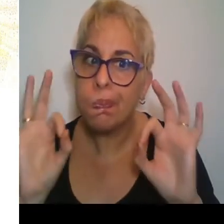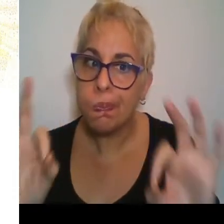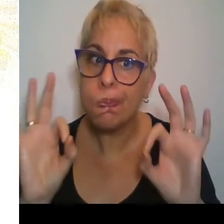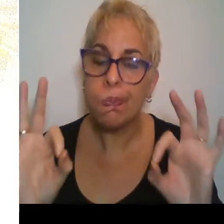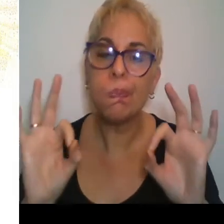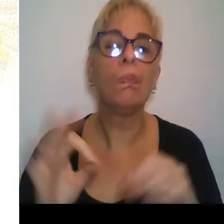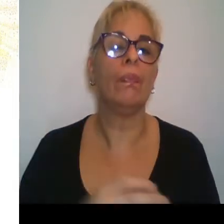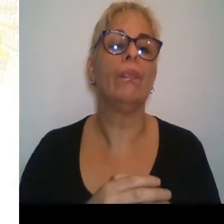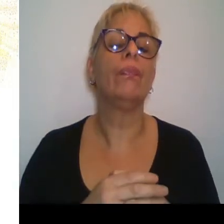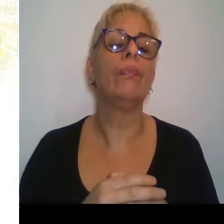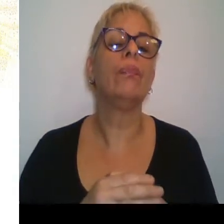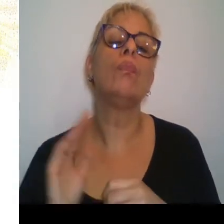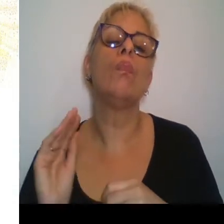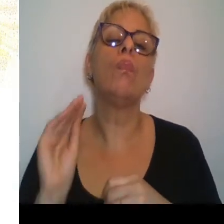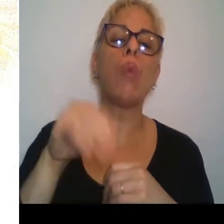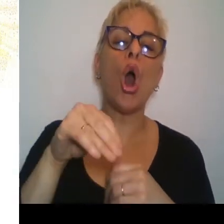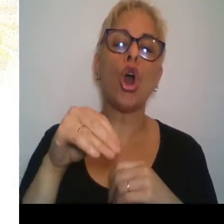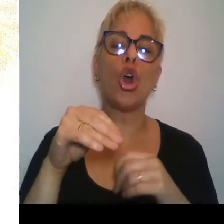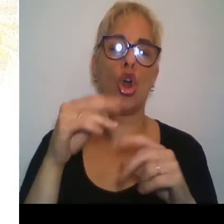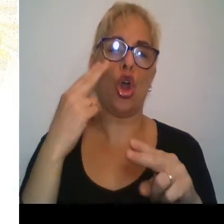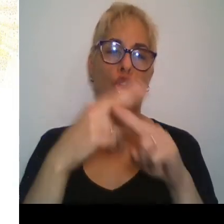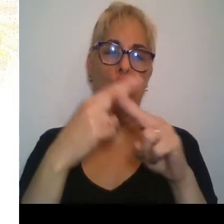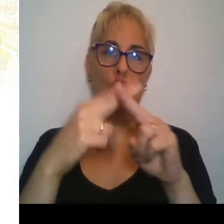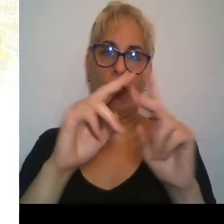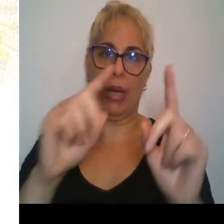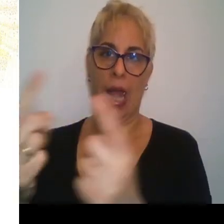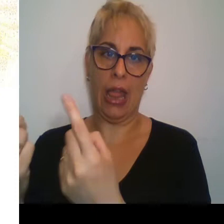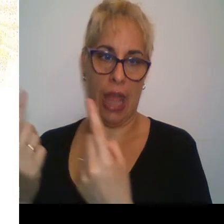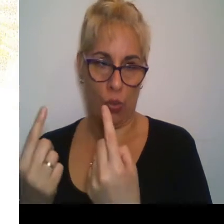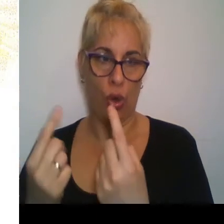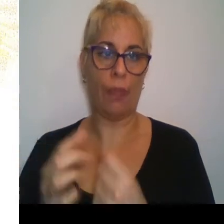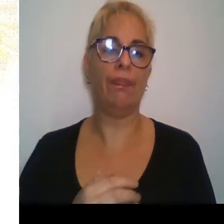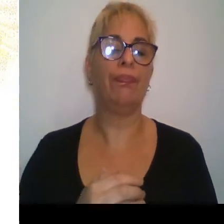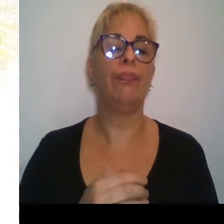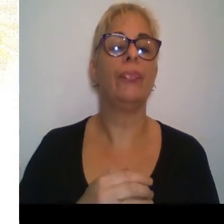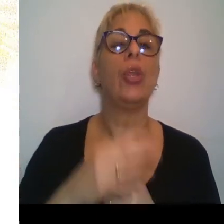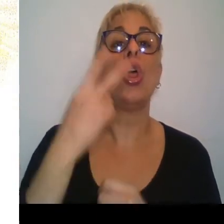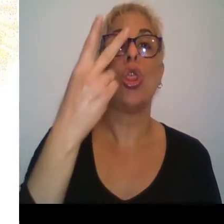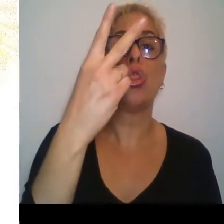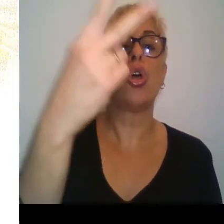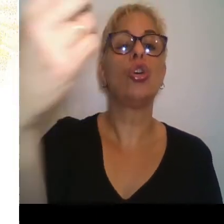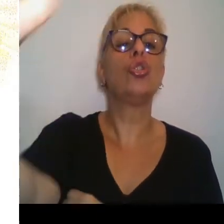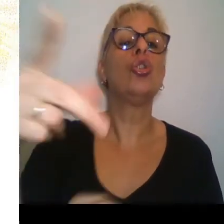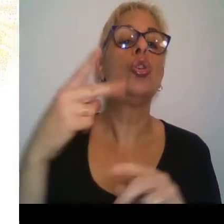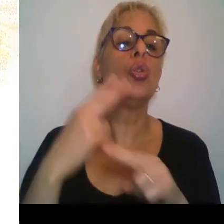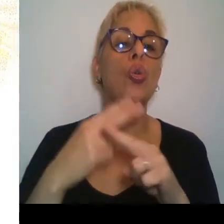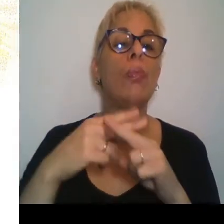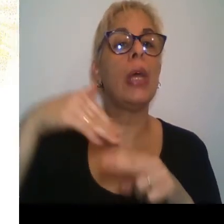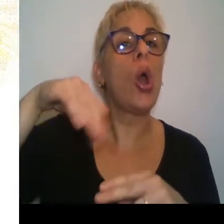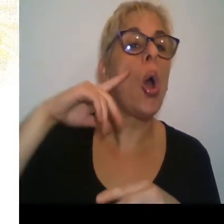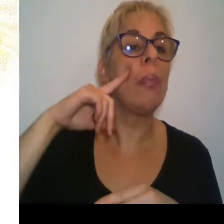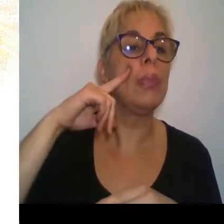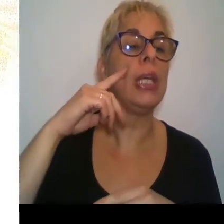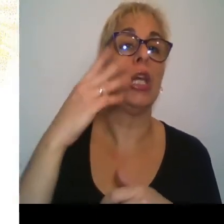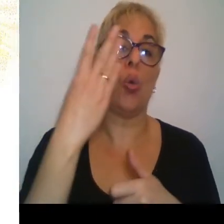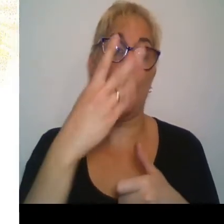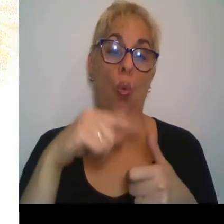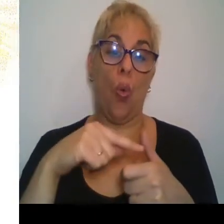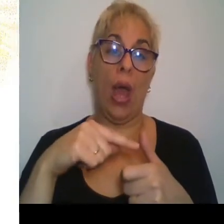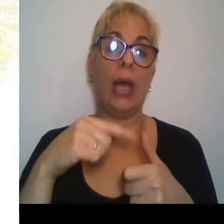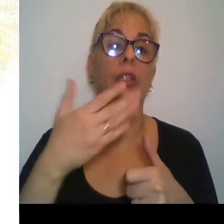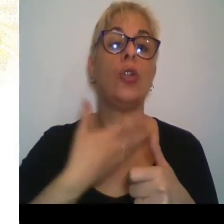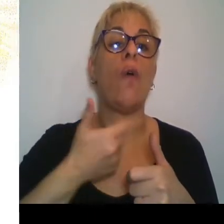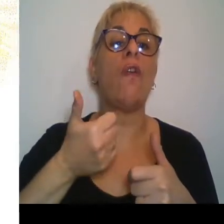11, voy a ponerle los nombres que le corresponden. El número 2 es el Mi, el número 4 es el